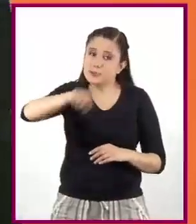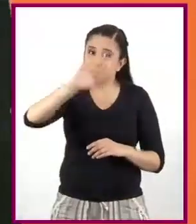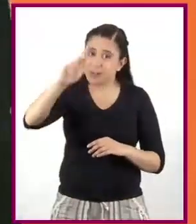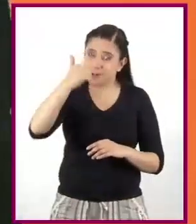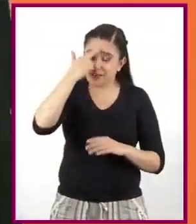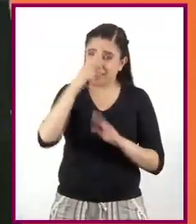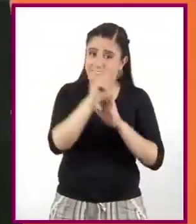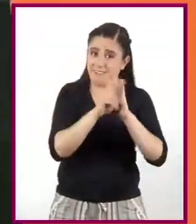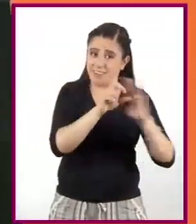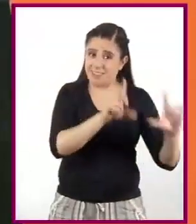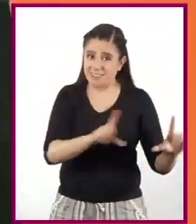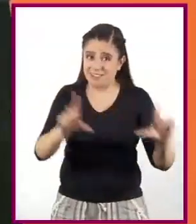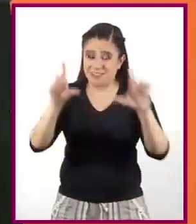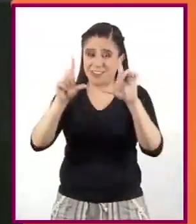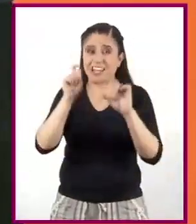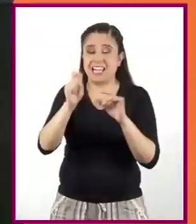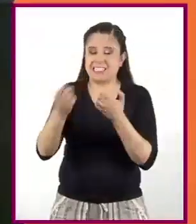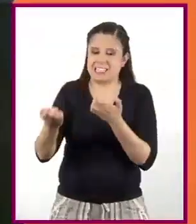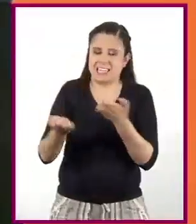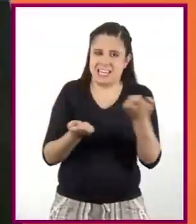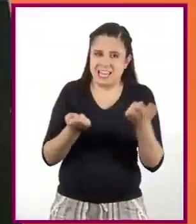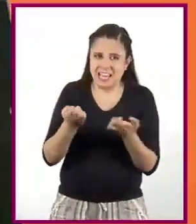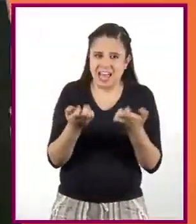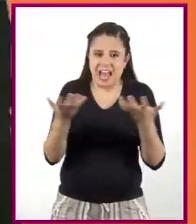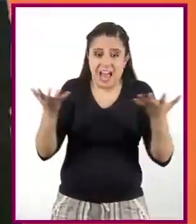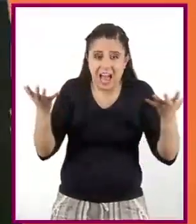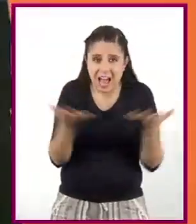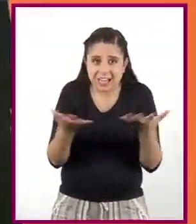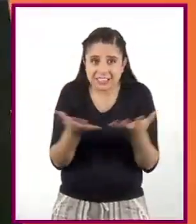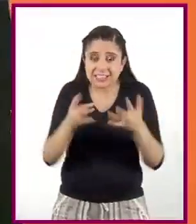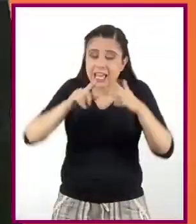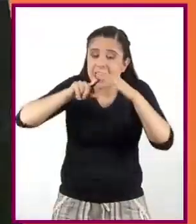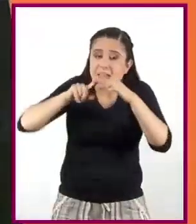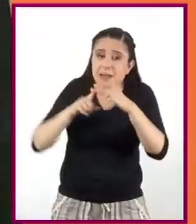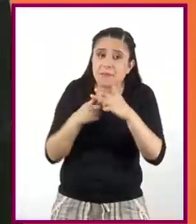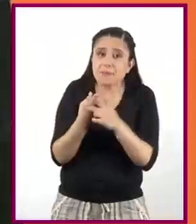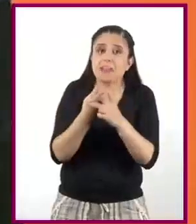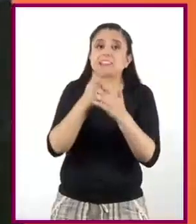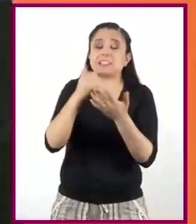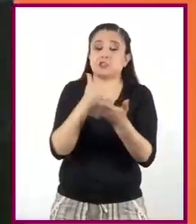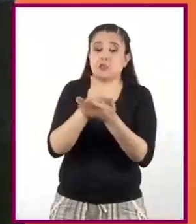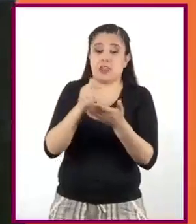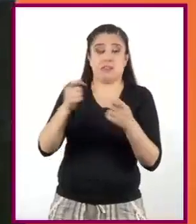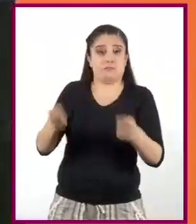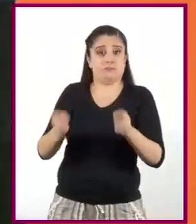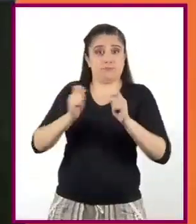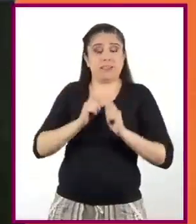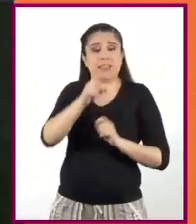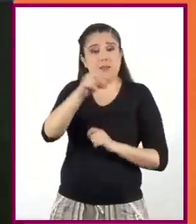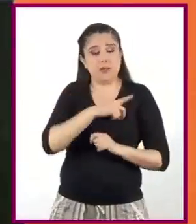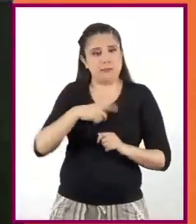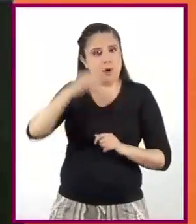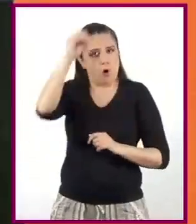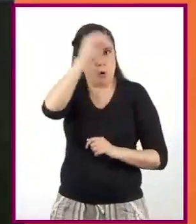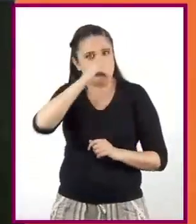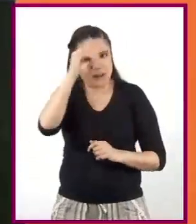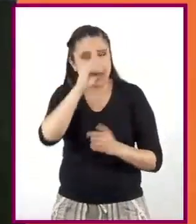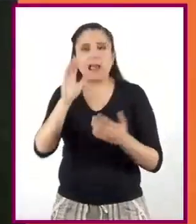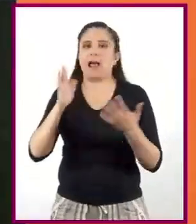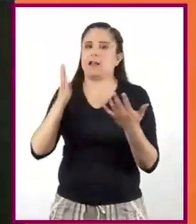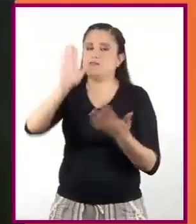video se valoraba que el ejercicio de la ciudadanía comienza cuando tienen posibilidad de opinar,